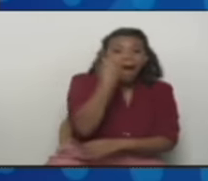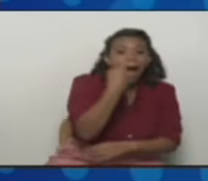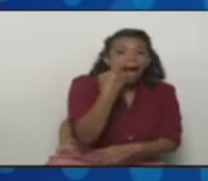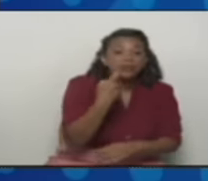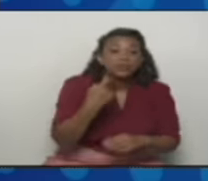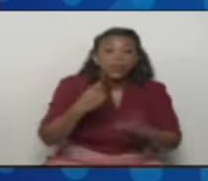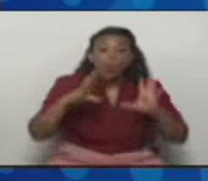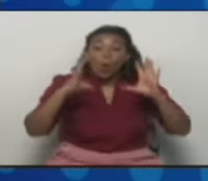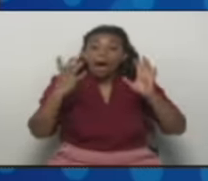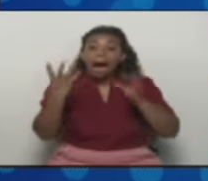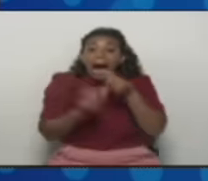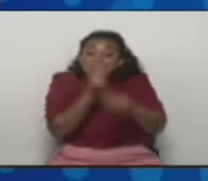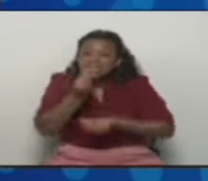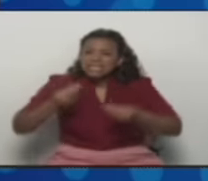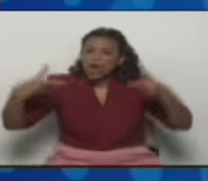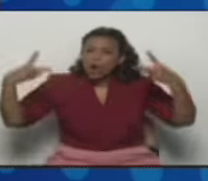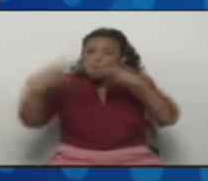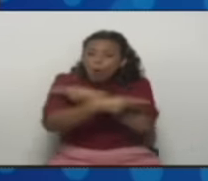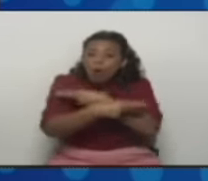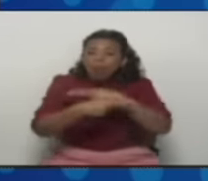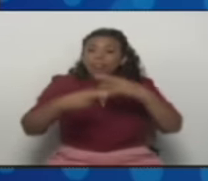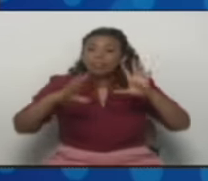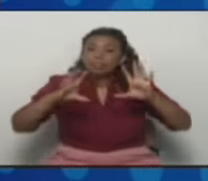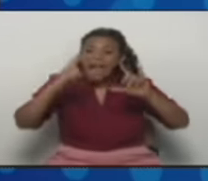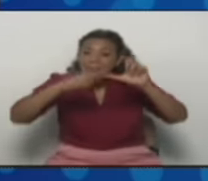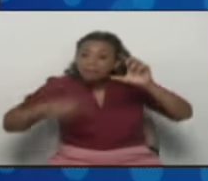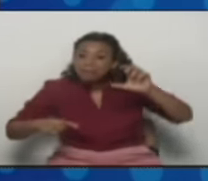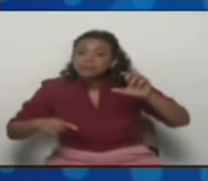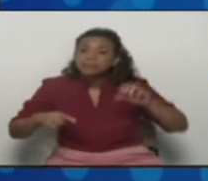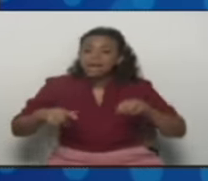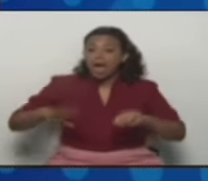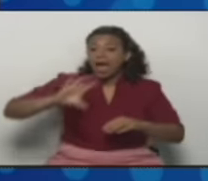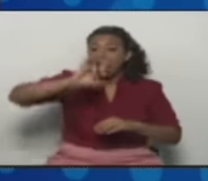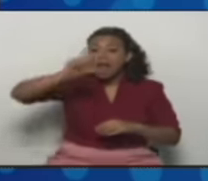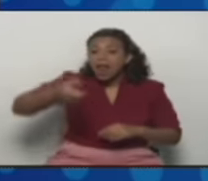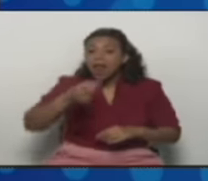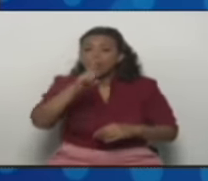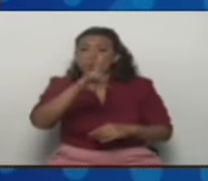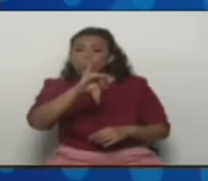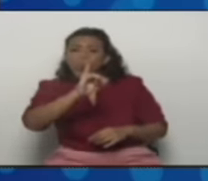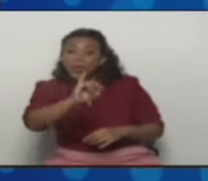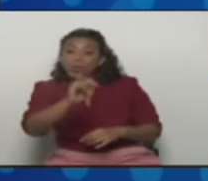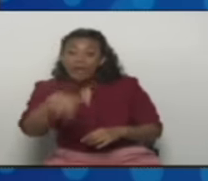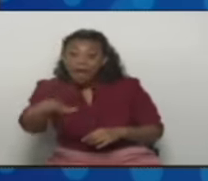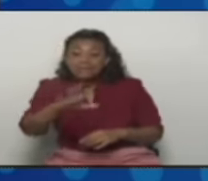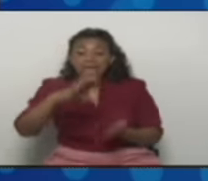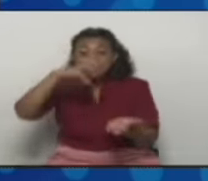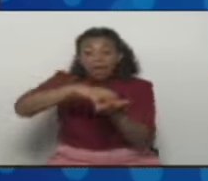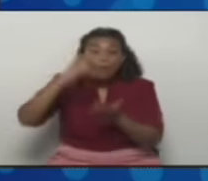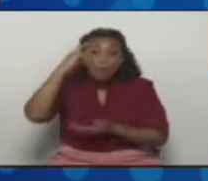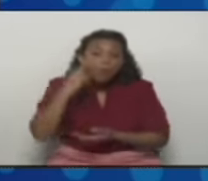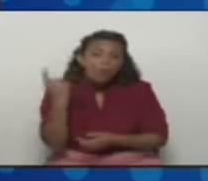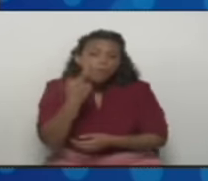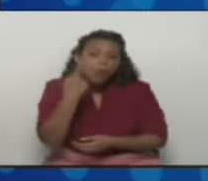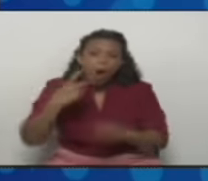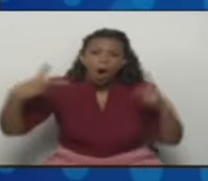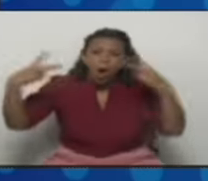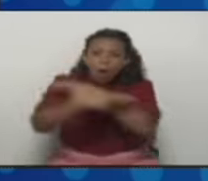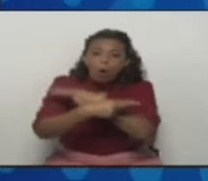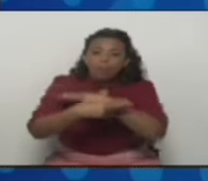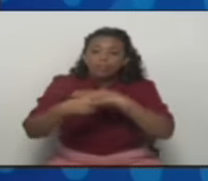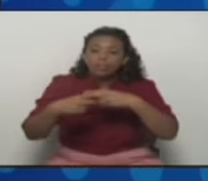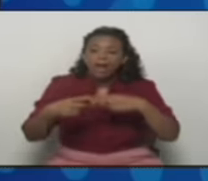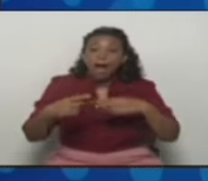apagón, un gran daño en Guri, que lo evitamos, un gran apagón, para pedir